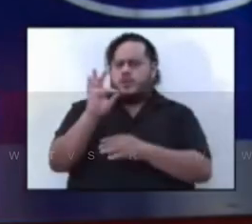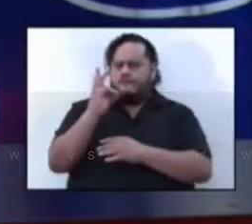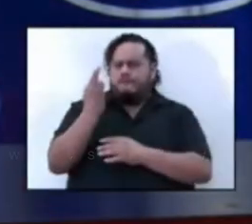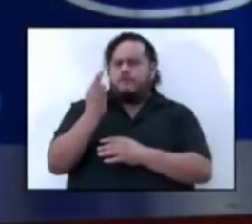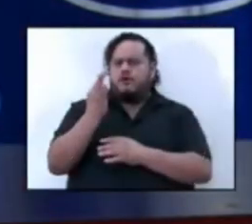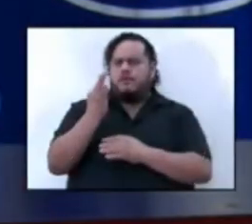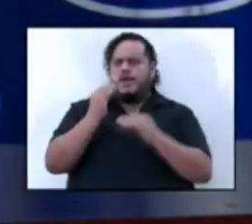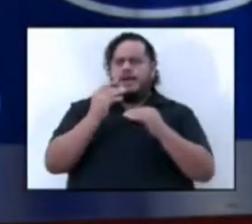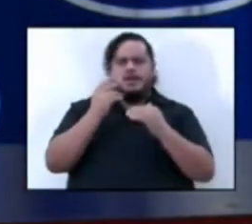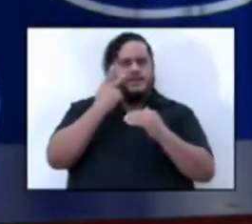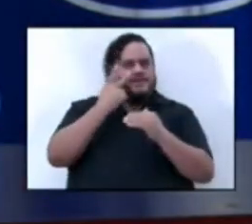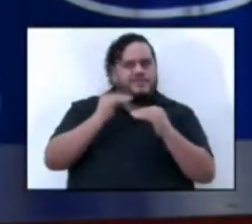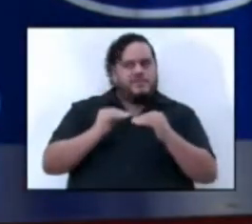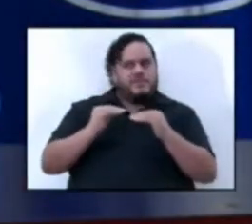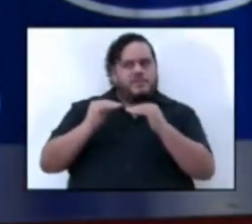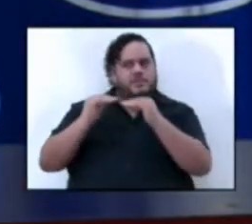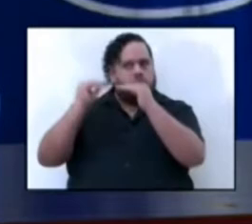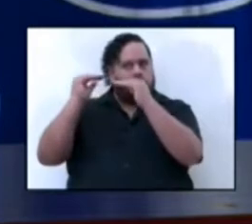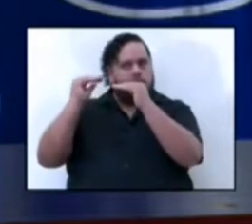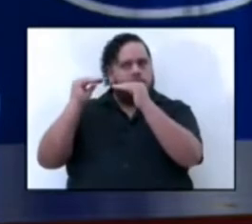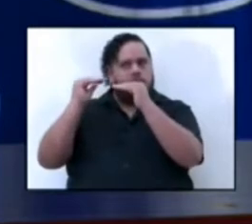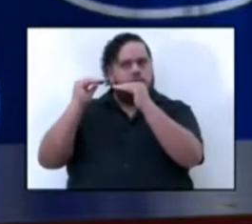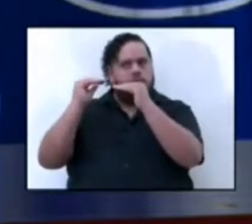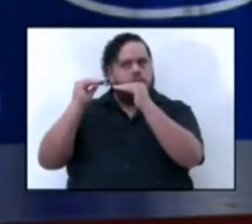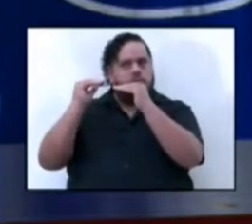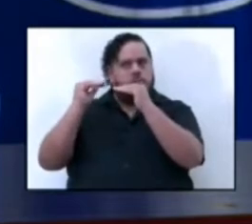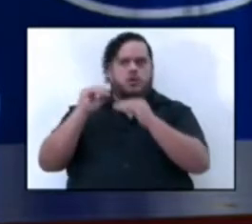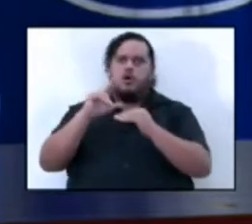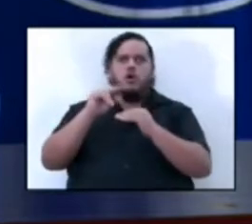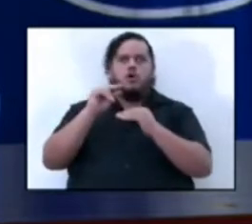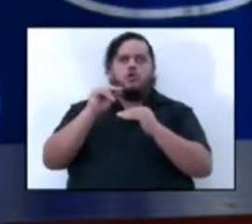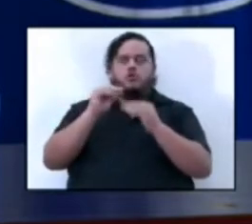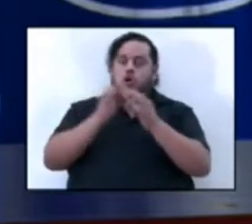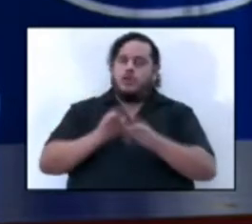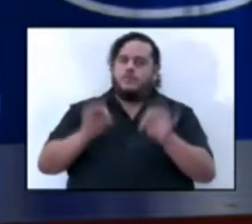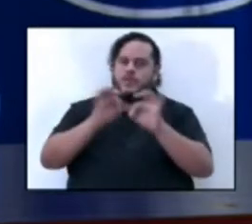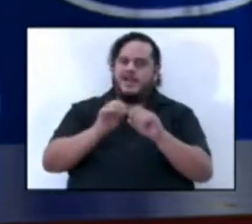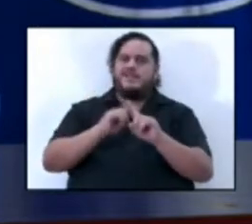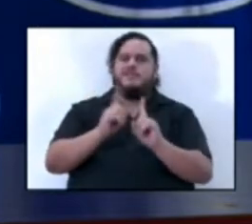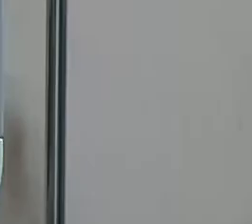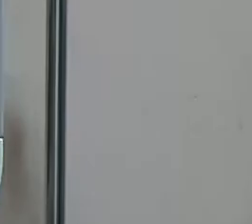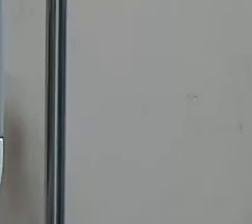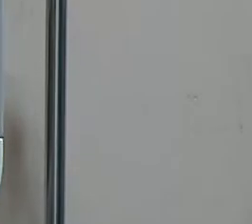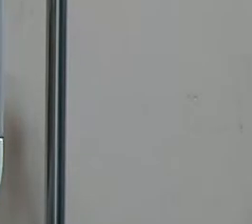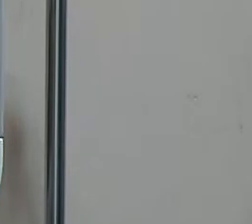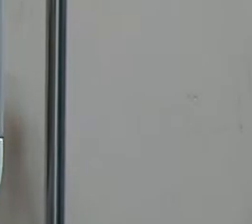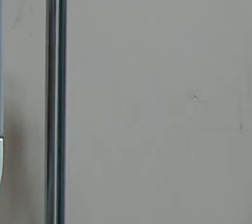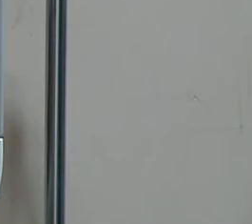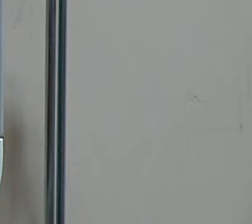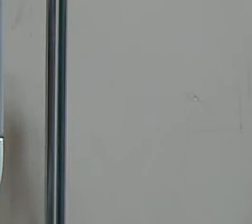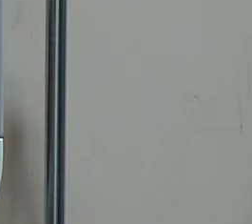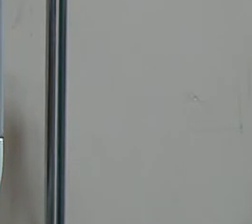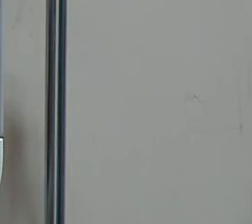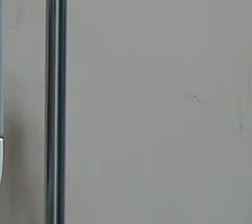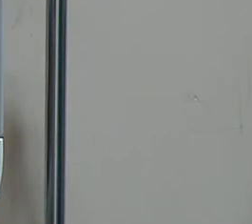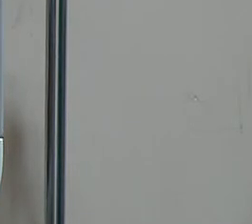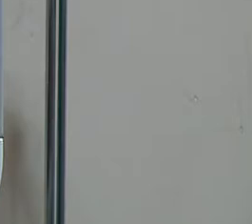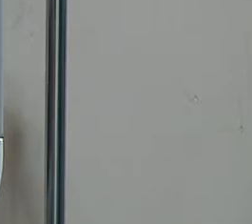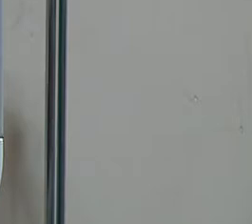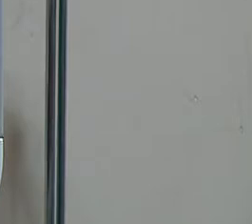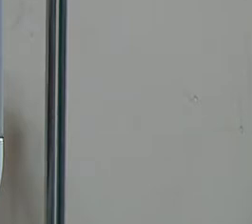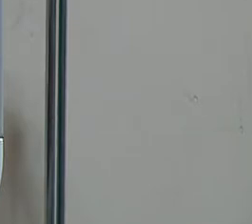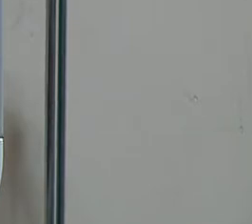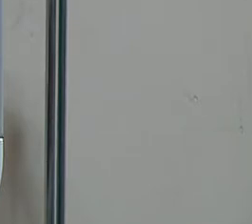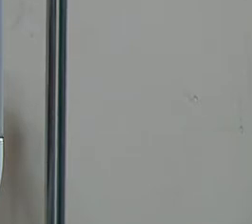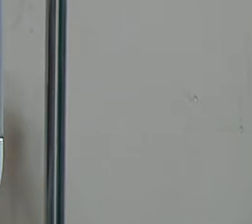habido aumentos, no tan marcados, pero sí hay aumentos de casos. Sin embargo, tenemos también